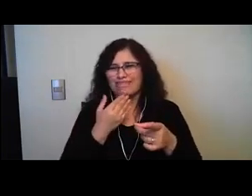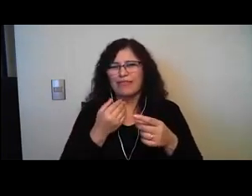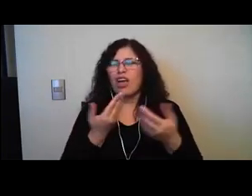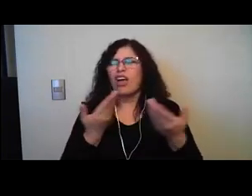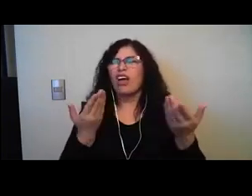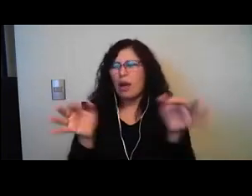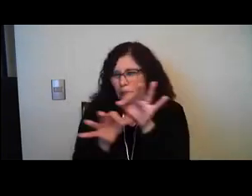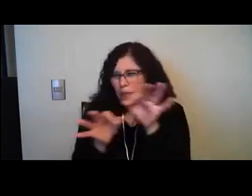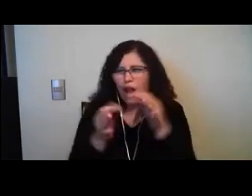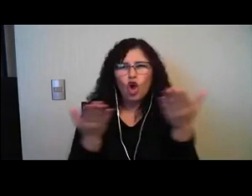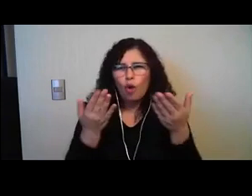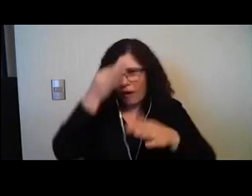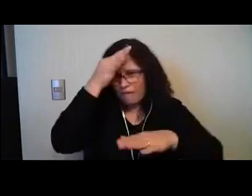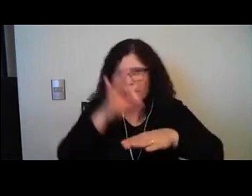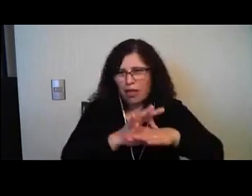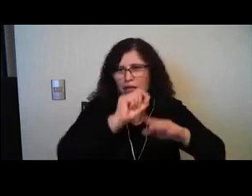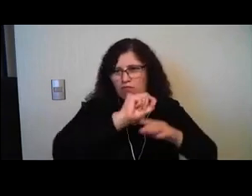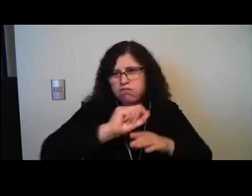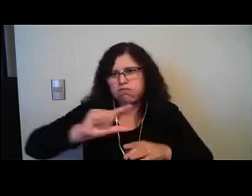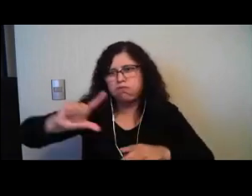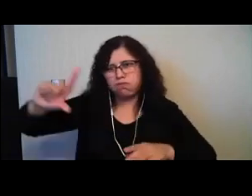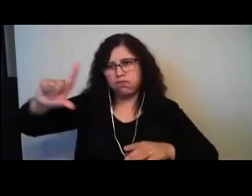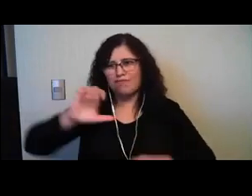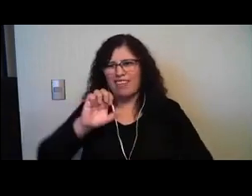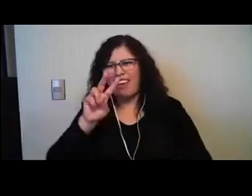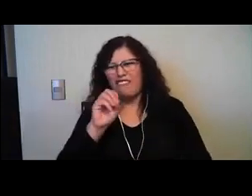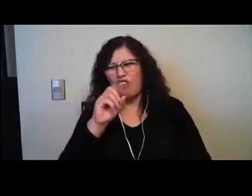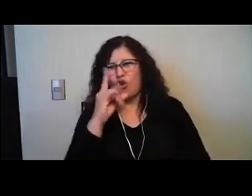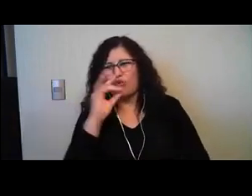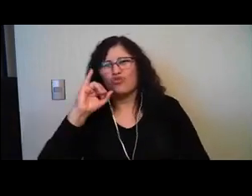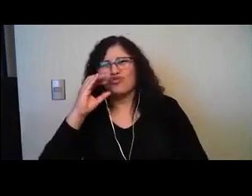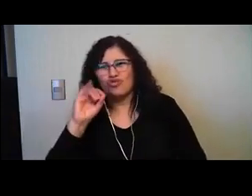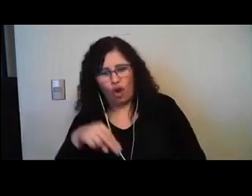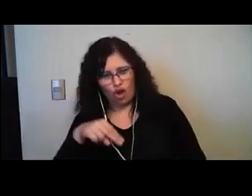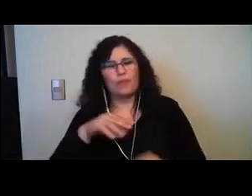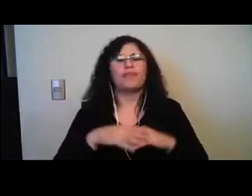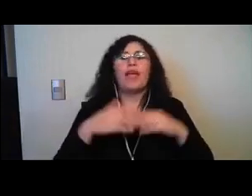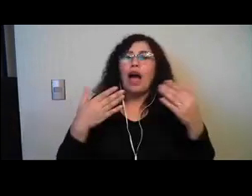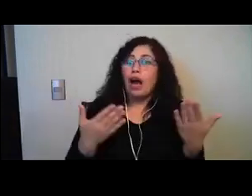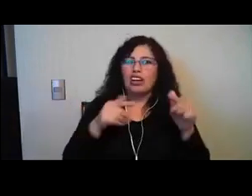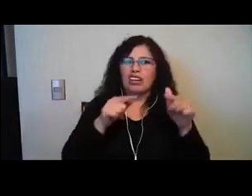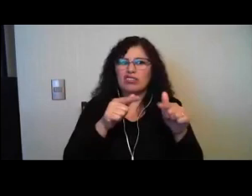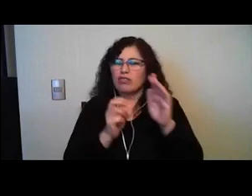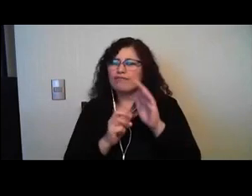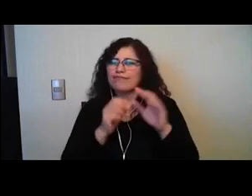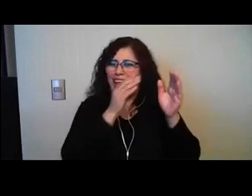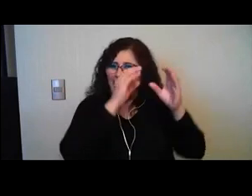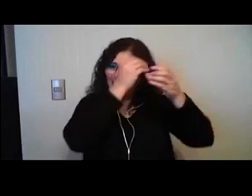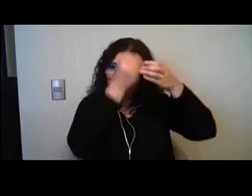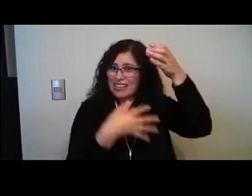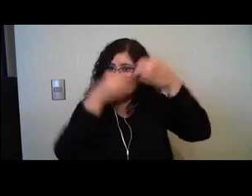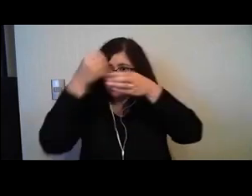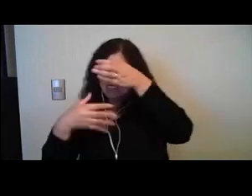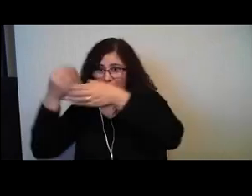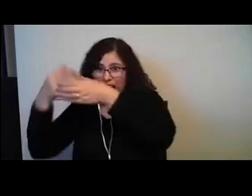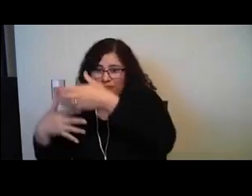¿ya? Y la enfermedad de Parkinson se clasifica de acuerdo a las manifestaciones clínicas de